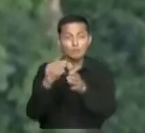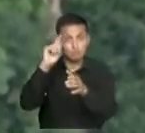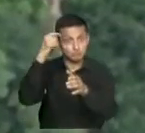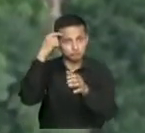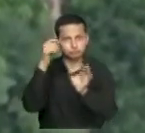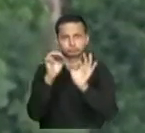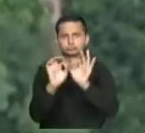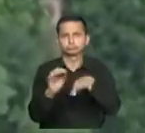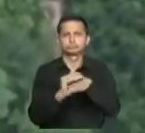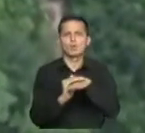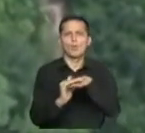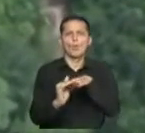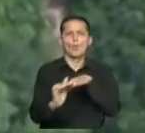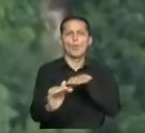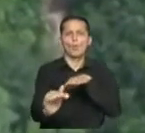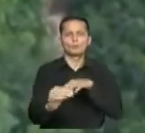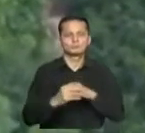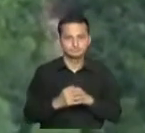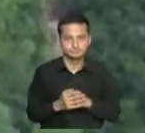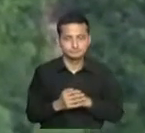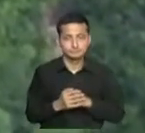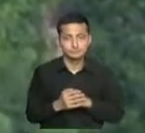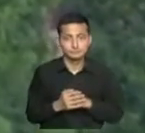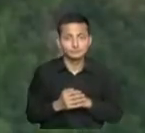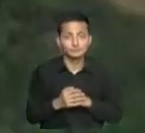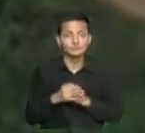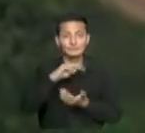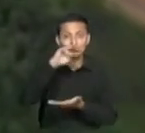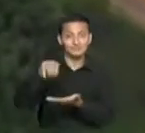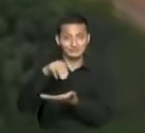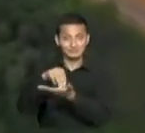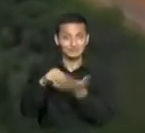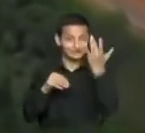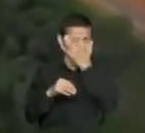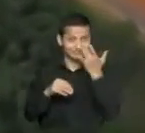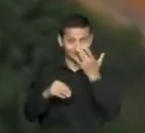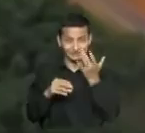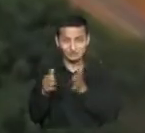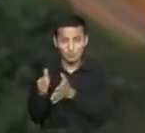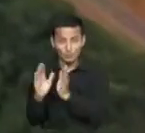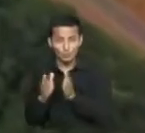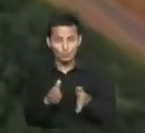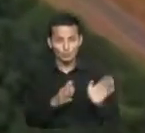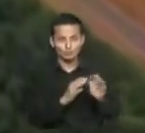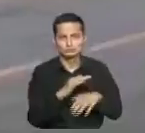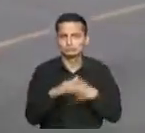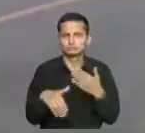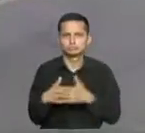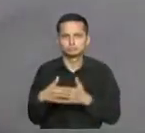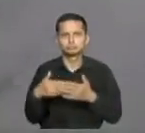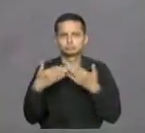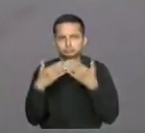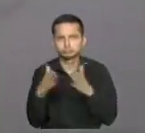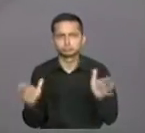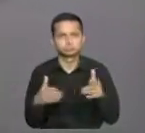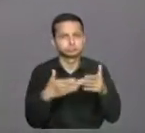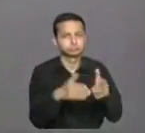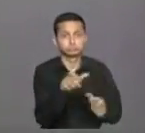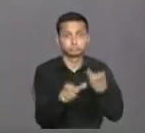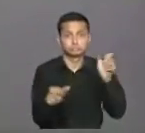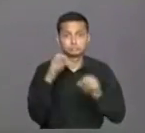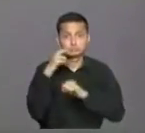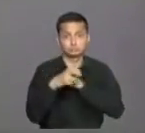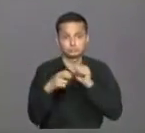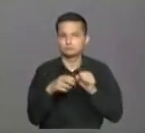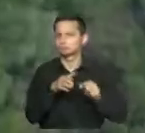en óptimas condiciones. Las vías hacia Manabí y Esmeraldas estuvieron completamente habilitadas, por lo que los turistas